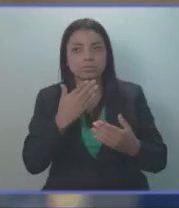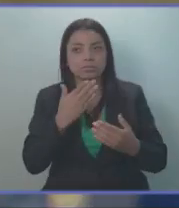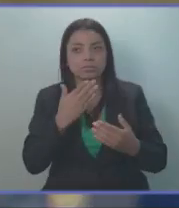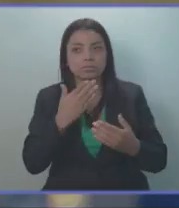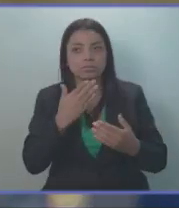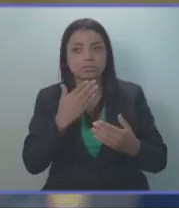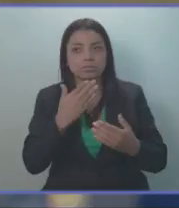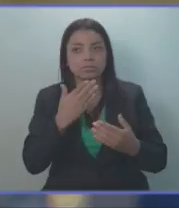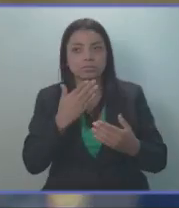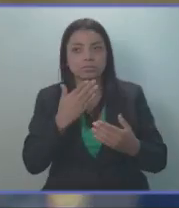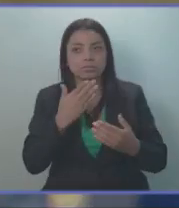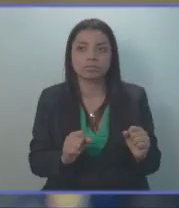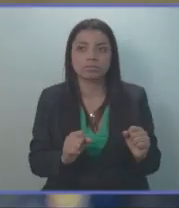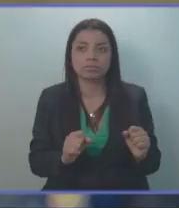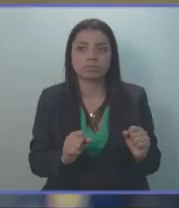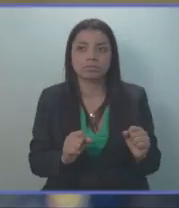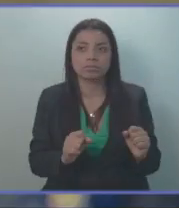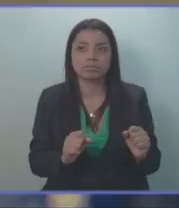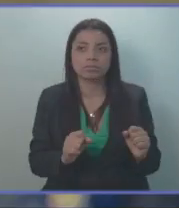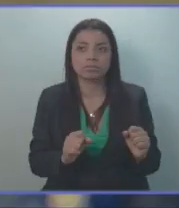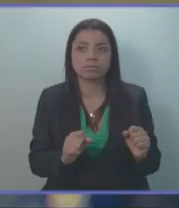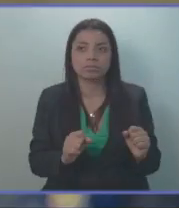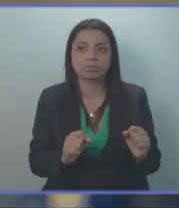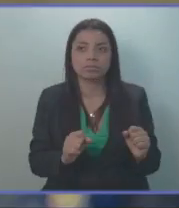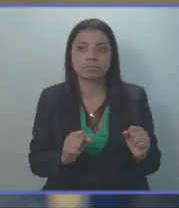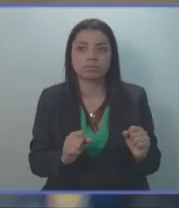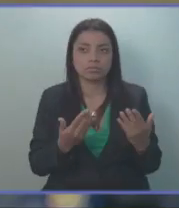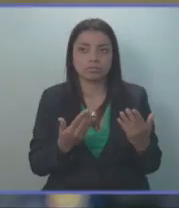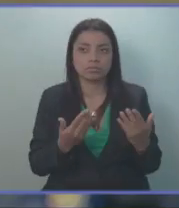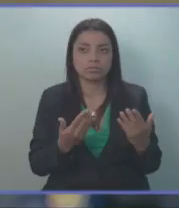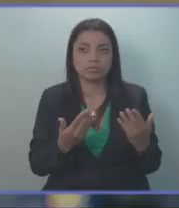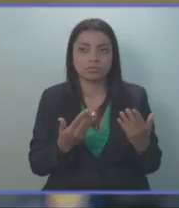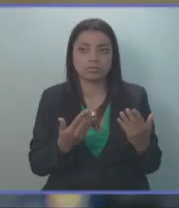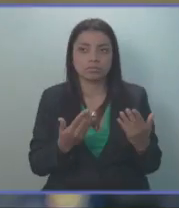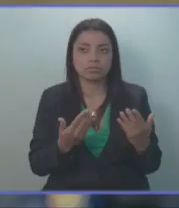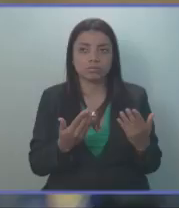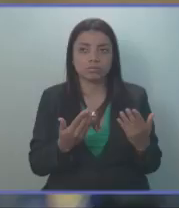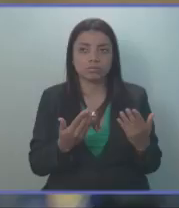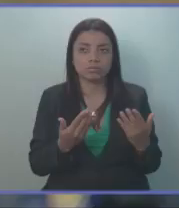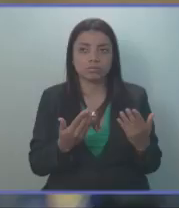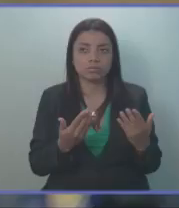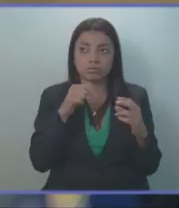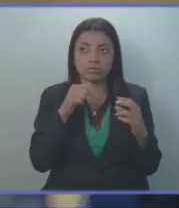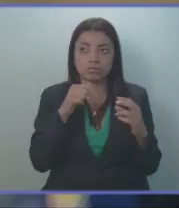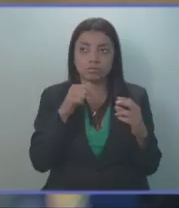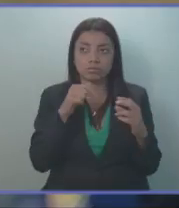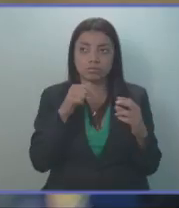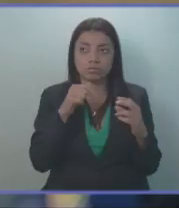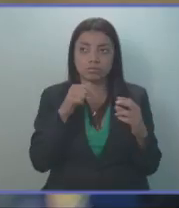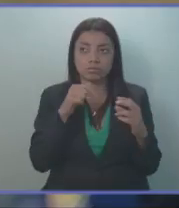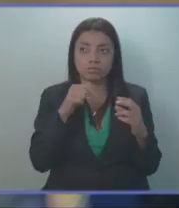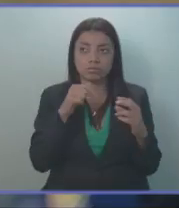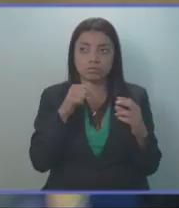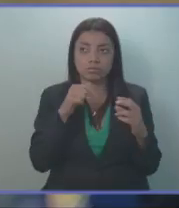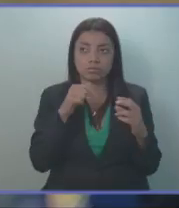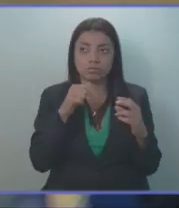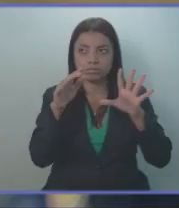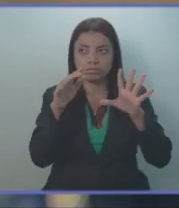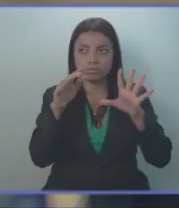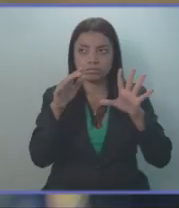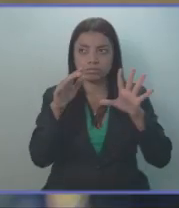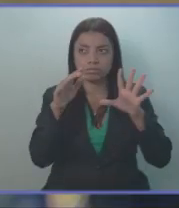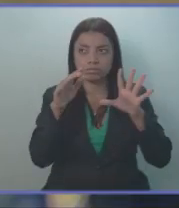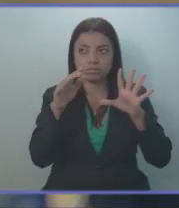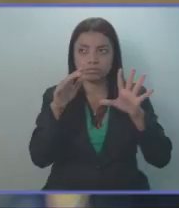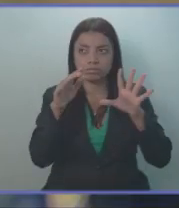siguiente. Antecedentes. Esta Asamblea Legislativa, con fecha 10 de agosto de